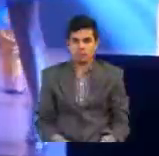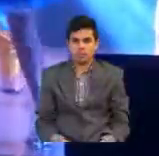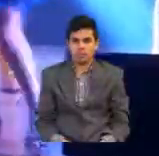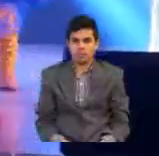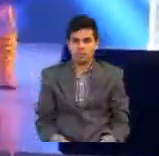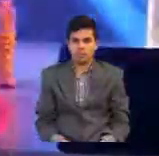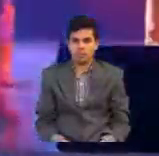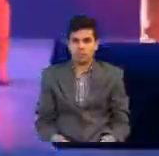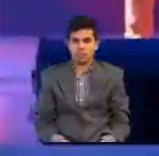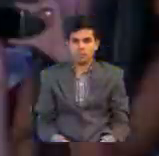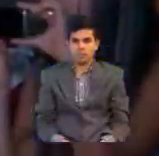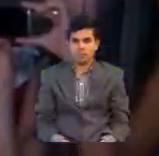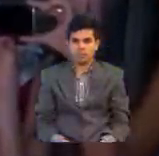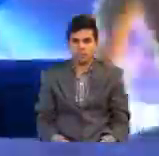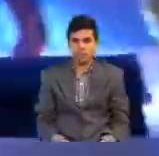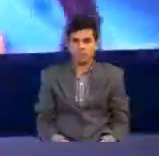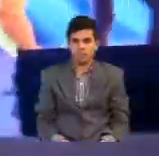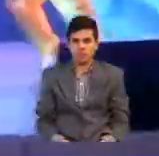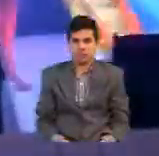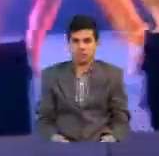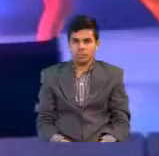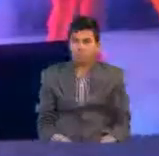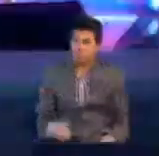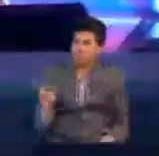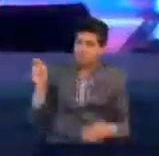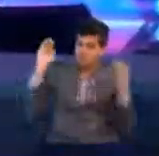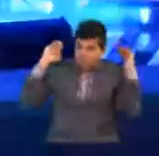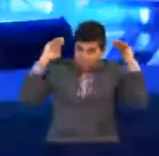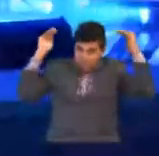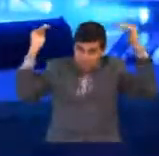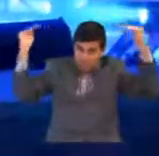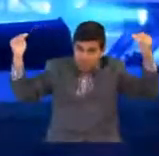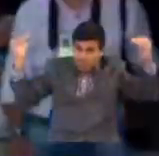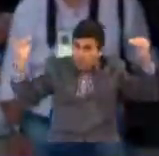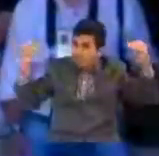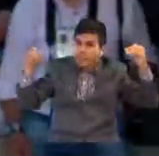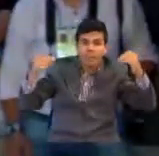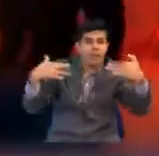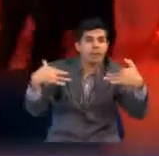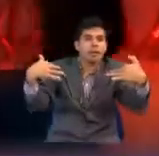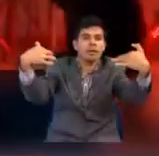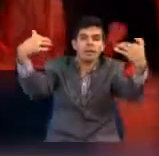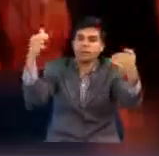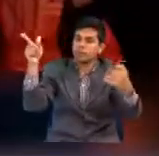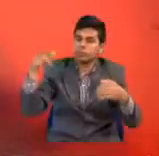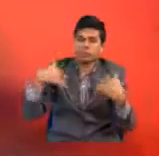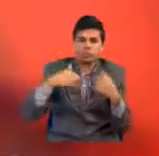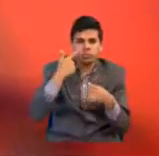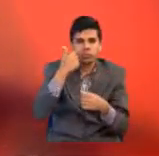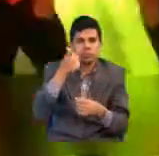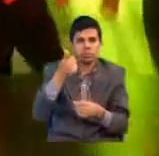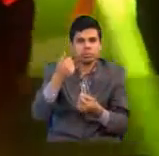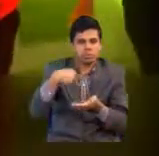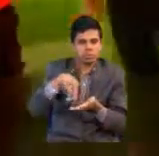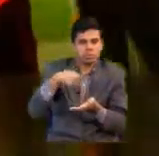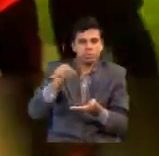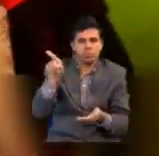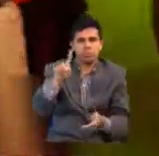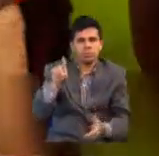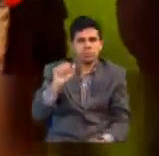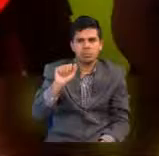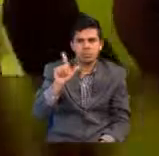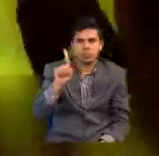gran ambiente se vivió en la Concha Acústica con la presentación de La Salsa Se Impone, primer evento del Festival de Músicas de la Feria Bonita